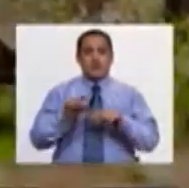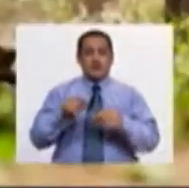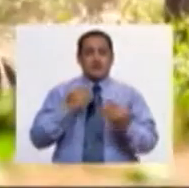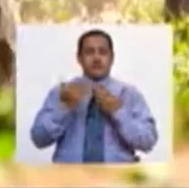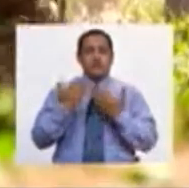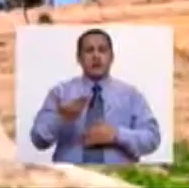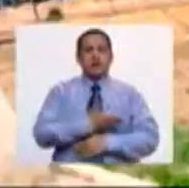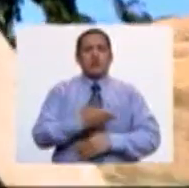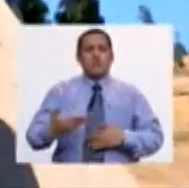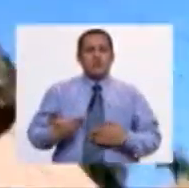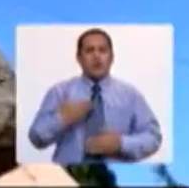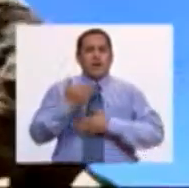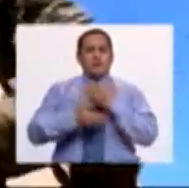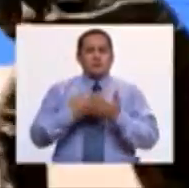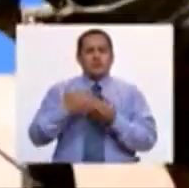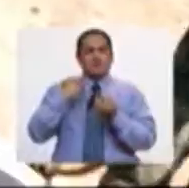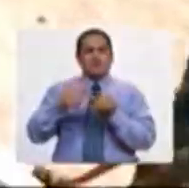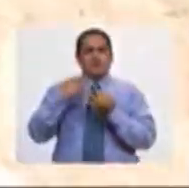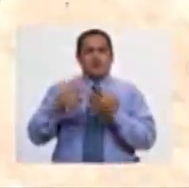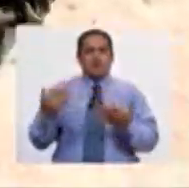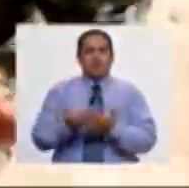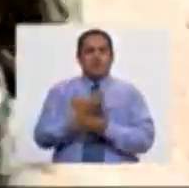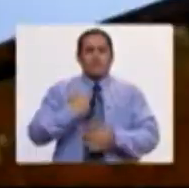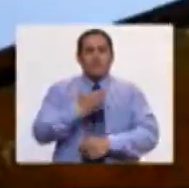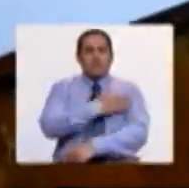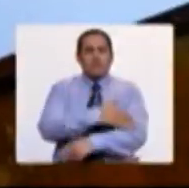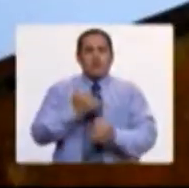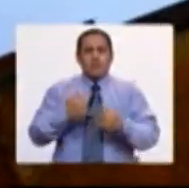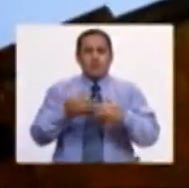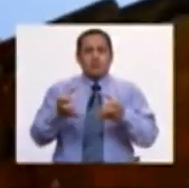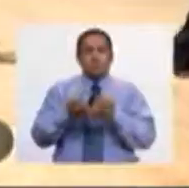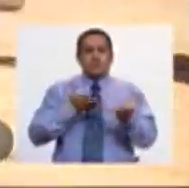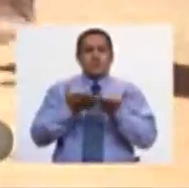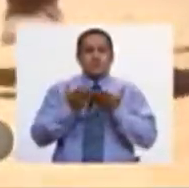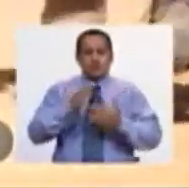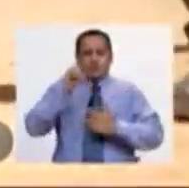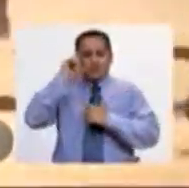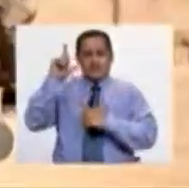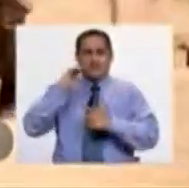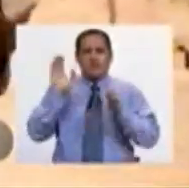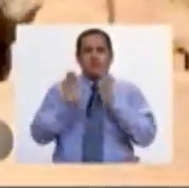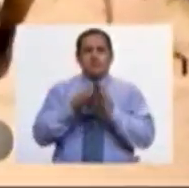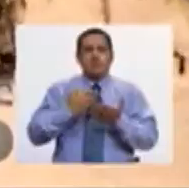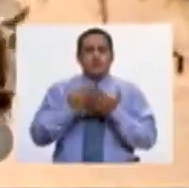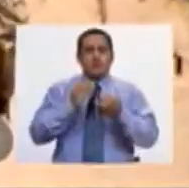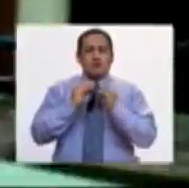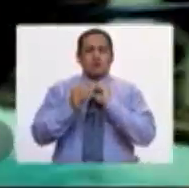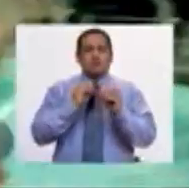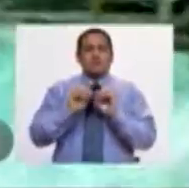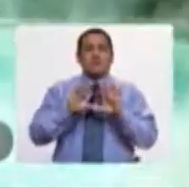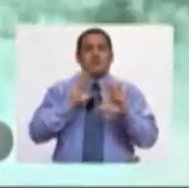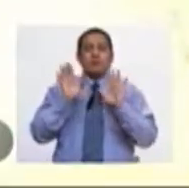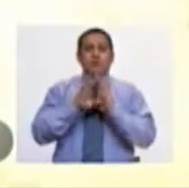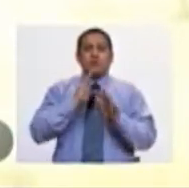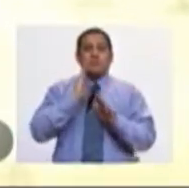En ese sentido, el gobierno ha puesto en marcha una serie de nuevos beneficios para este servicio que espera sirvan de incentivo,